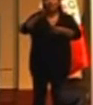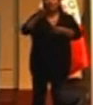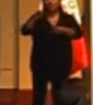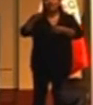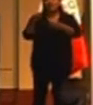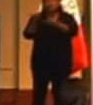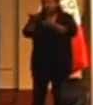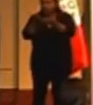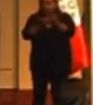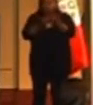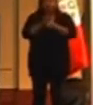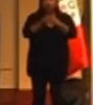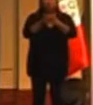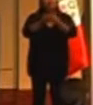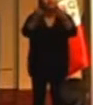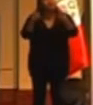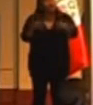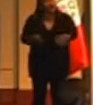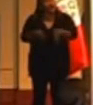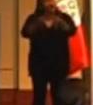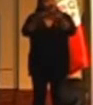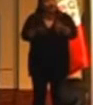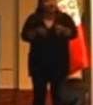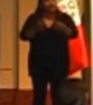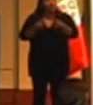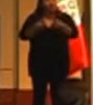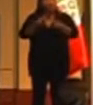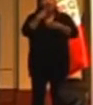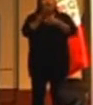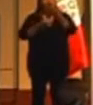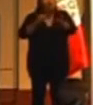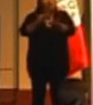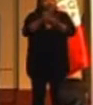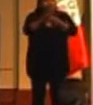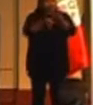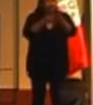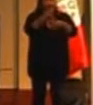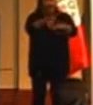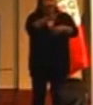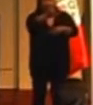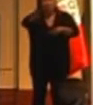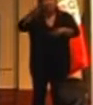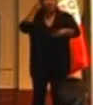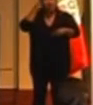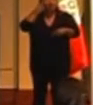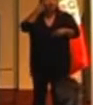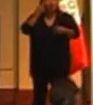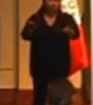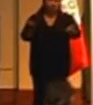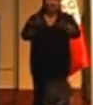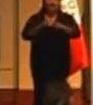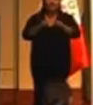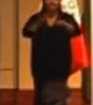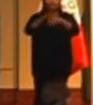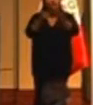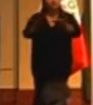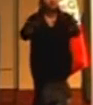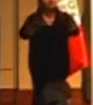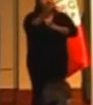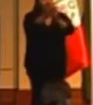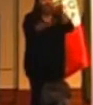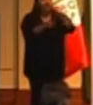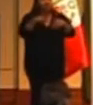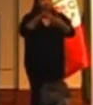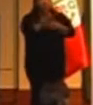etcétera, que ya son una realidad que no tengo que volvérselas a contar porque ustedes las conocen, pero que están al servicio del